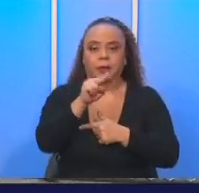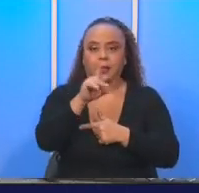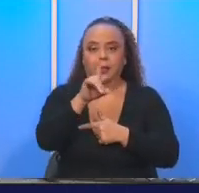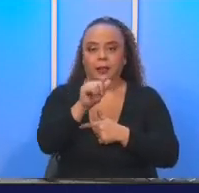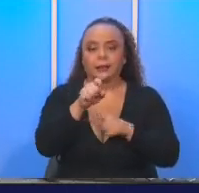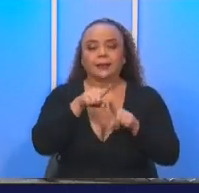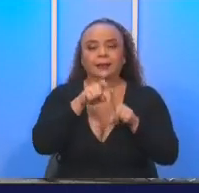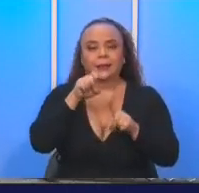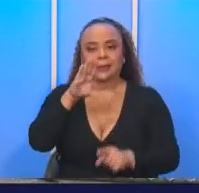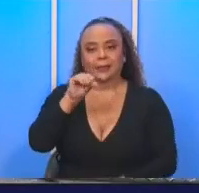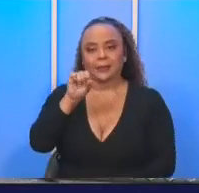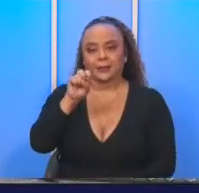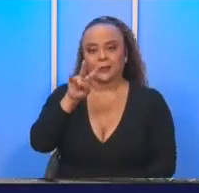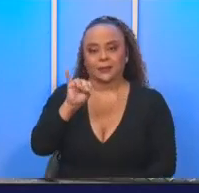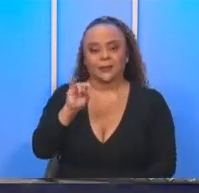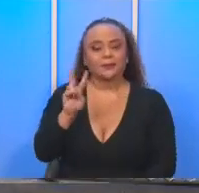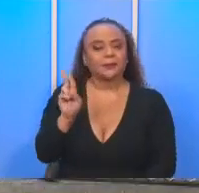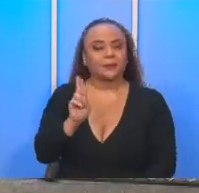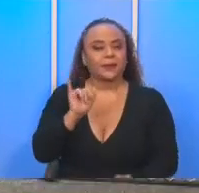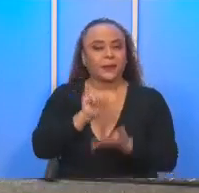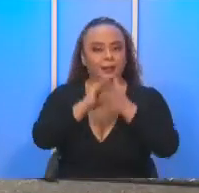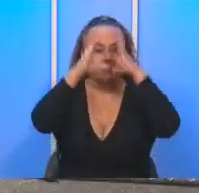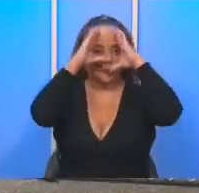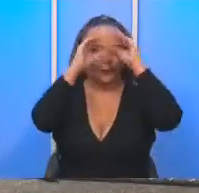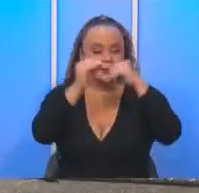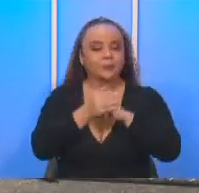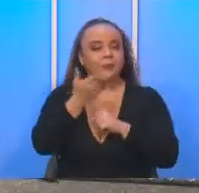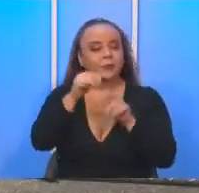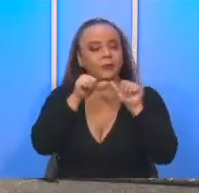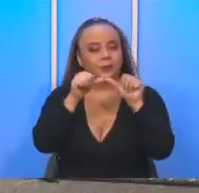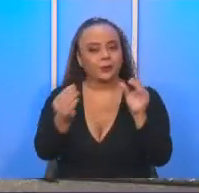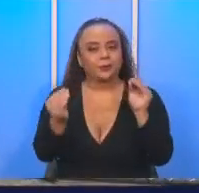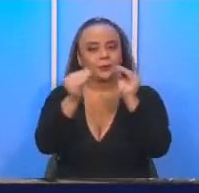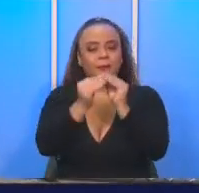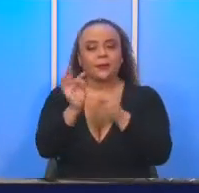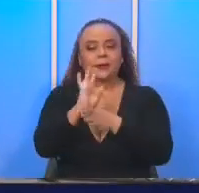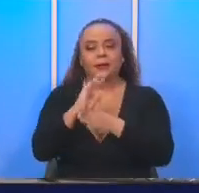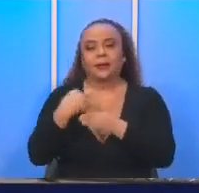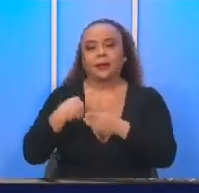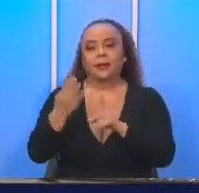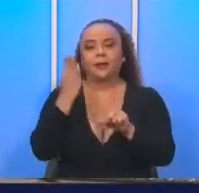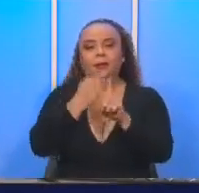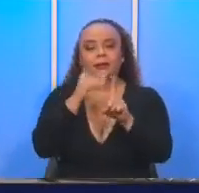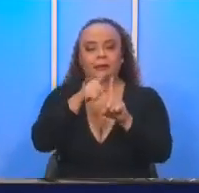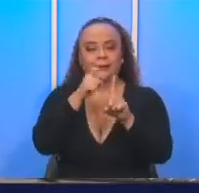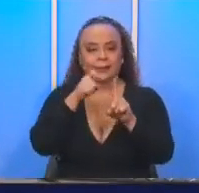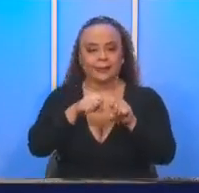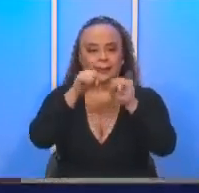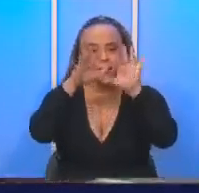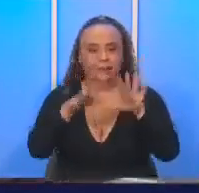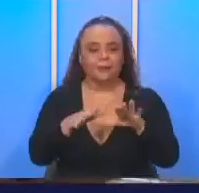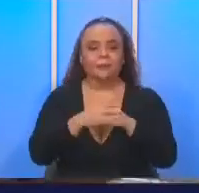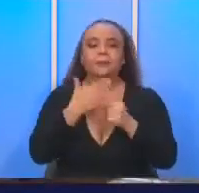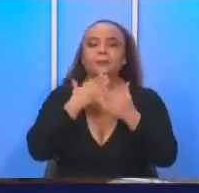Desde el plantel del COSEBI, en La Uruca, esta es la información. Usted continúa con más de Telediario en directo desde el estudio principal. Muy buenas tardes.